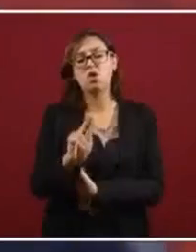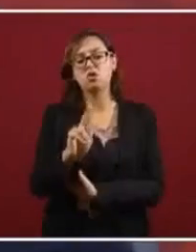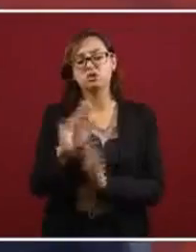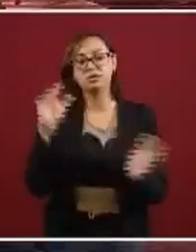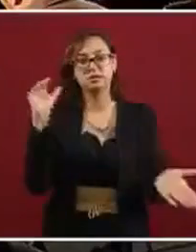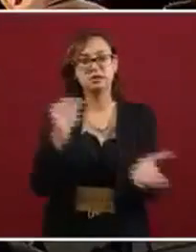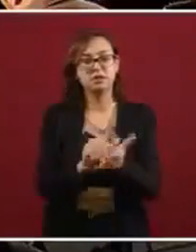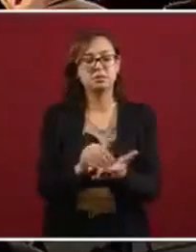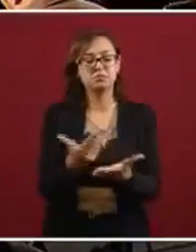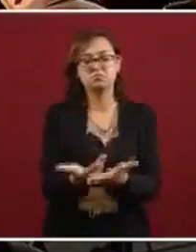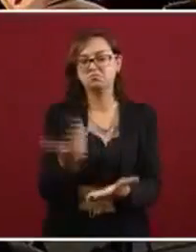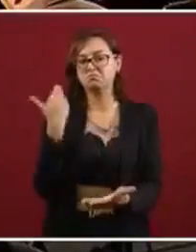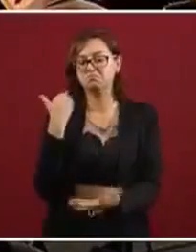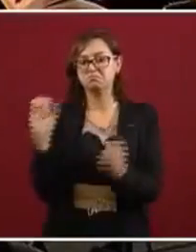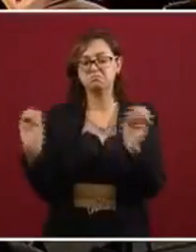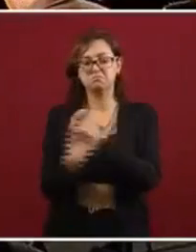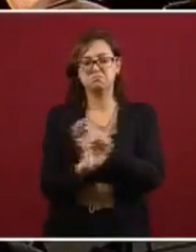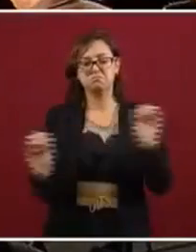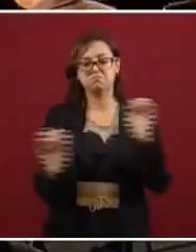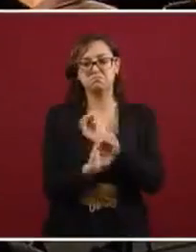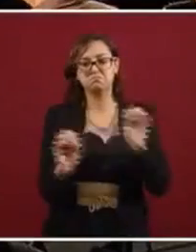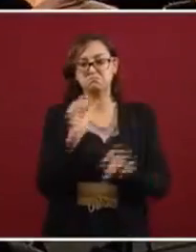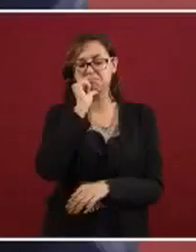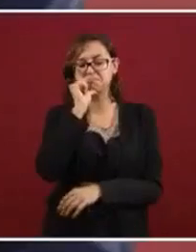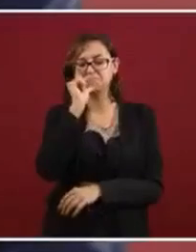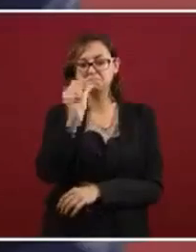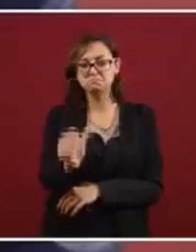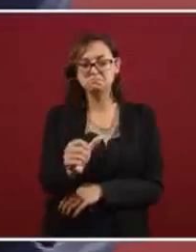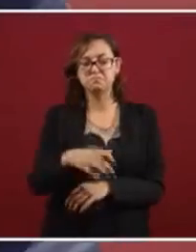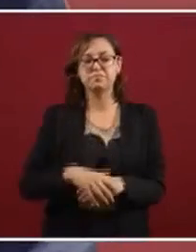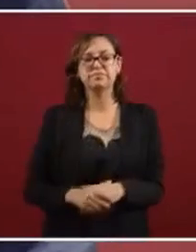no existía para